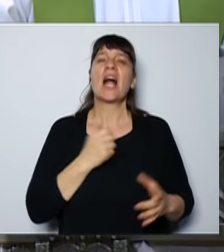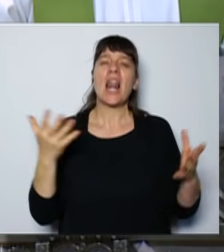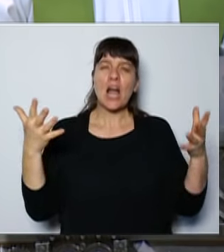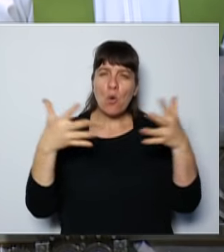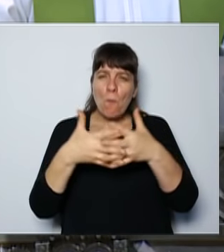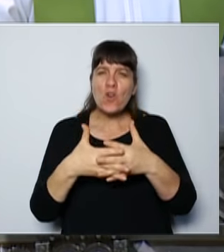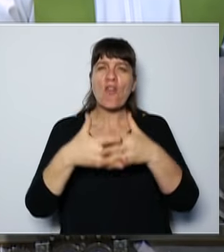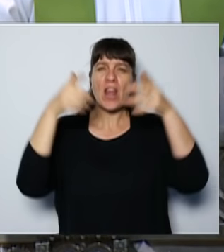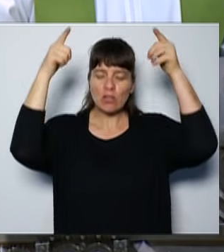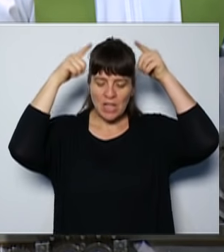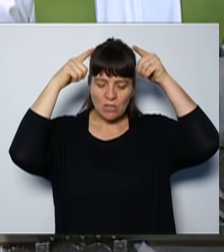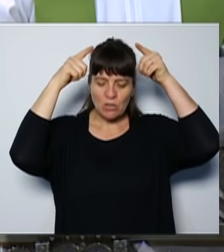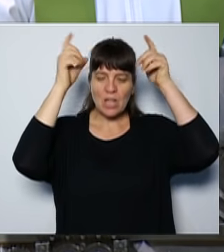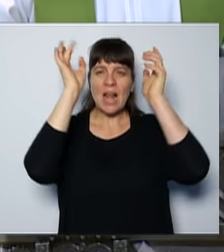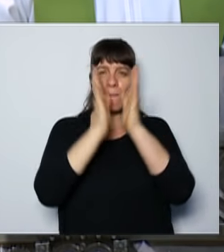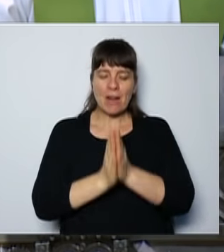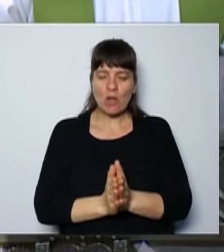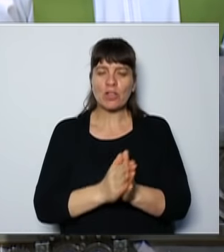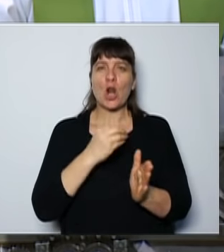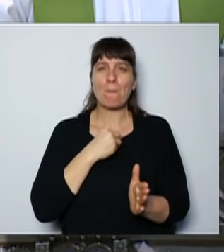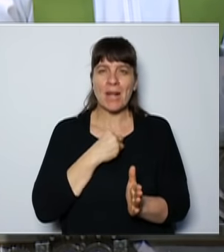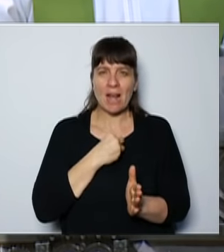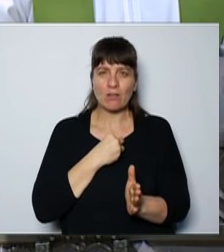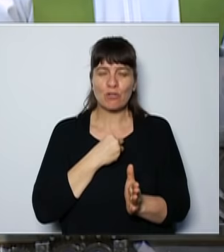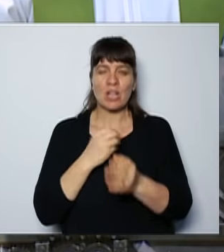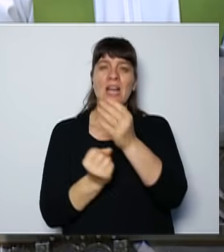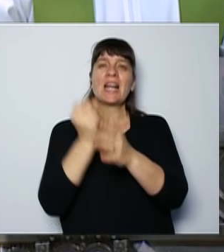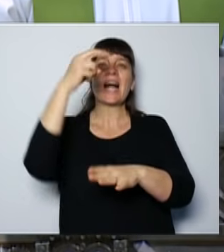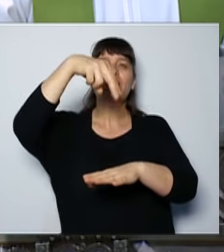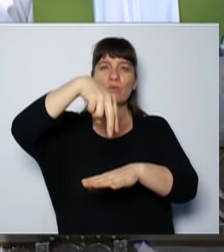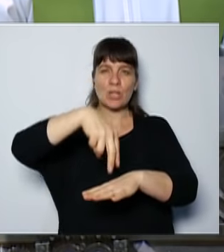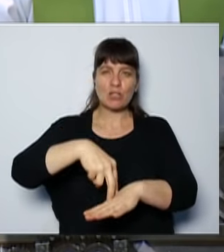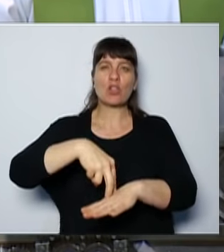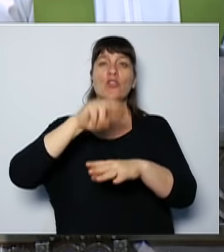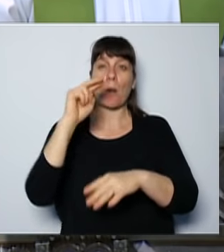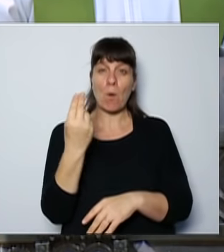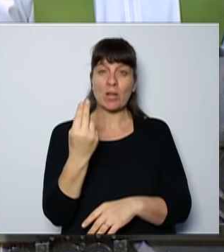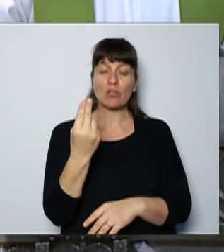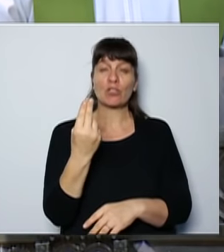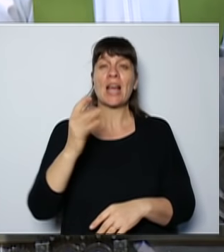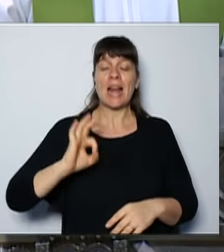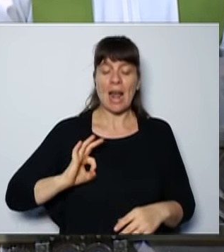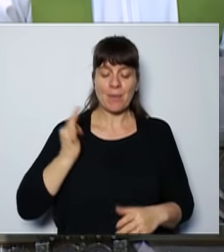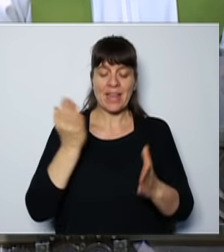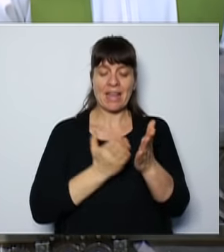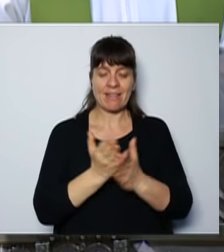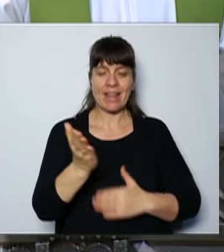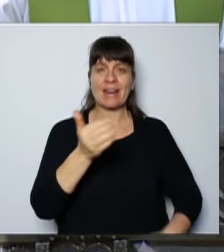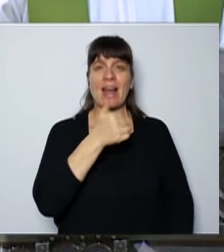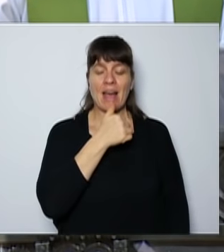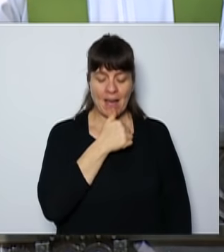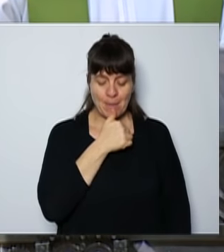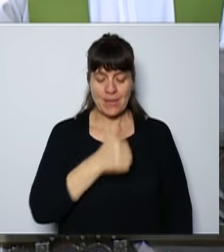Católica, la comunión de los santos, el perdón de los pecados, la resurrección de la carne y la